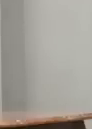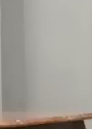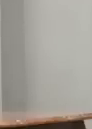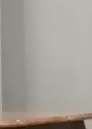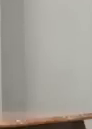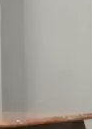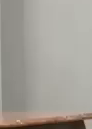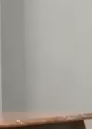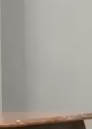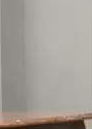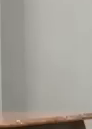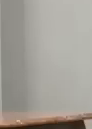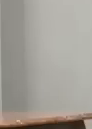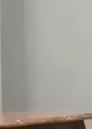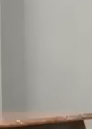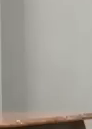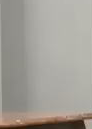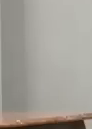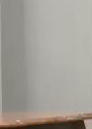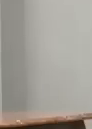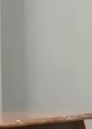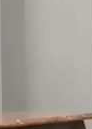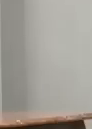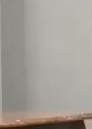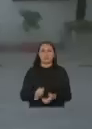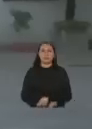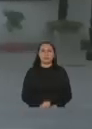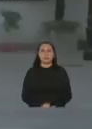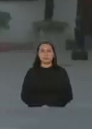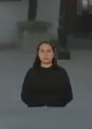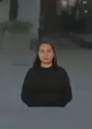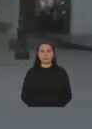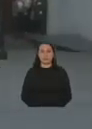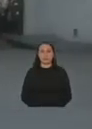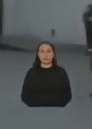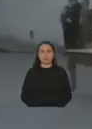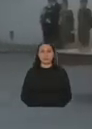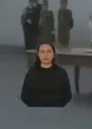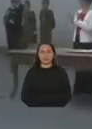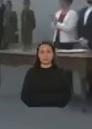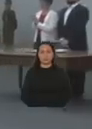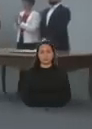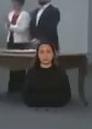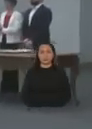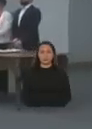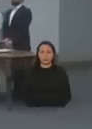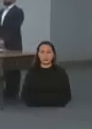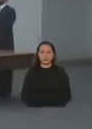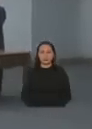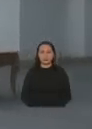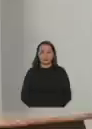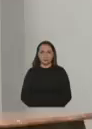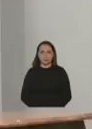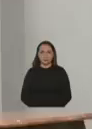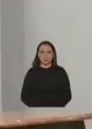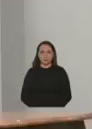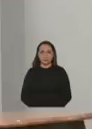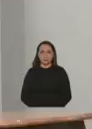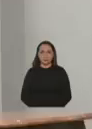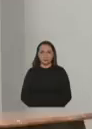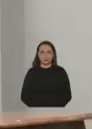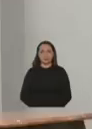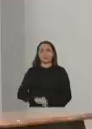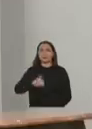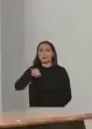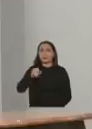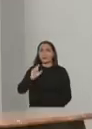ellos tenían varios convencionales con los cuales pudo haber tenido, ¿no es cierto?, algún grado de contacto, de decirle que hay que morigerar los temas porque la ciudadanía